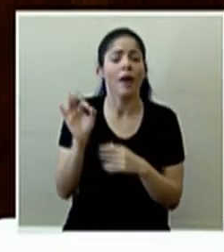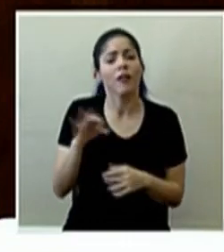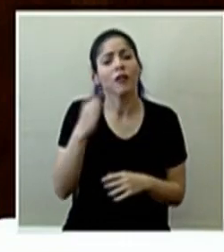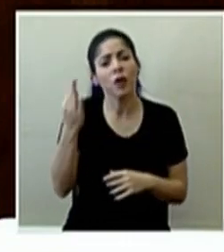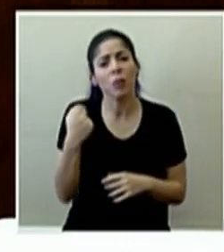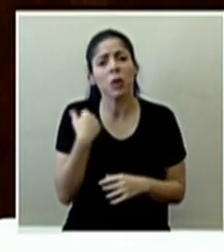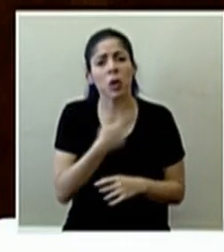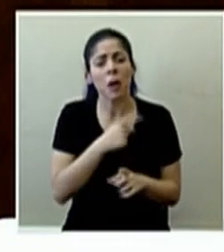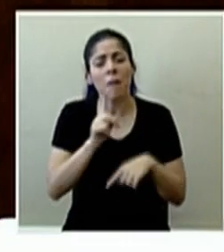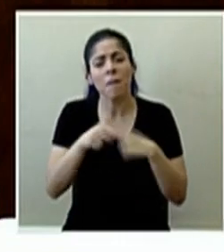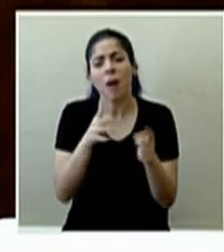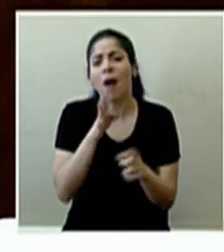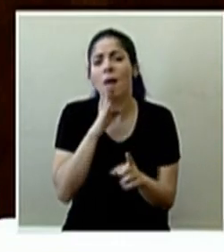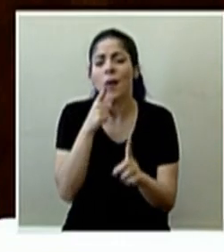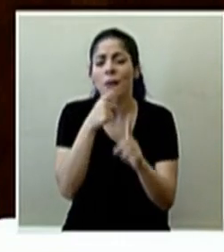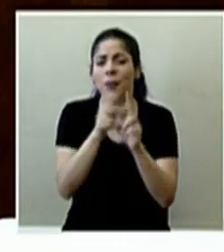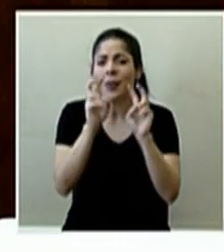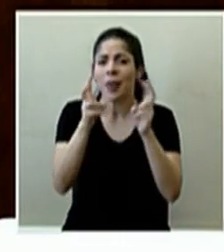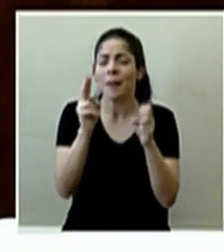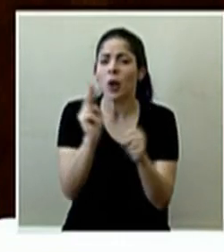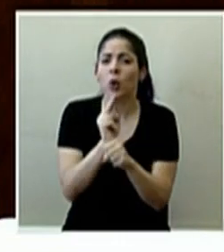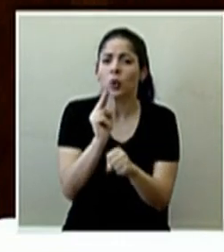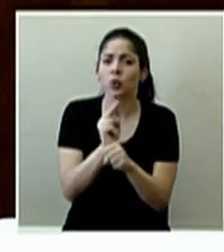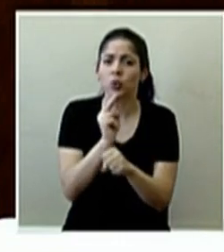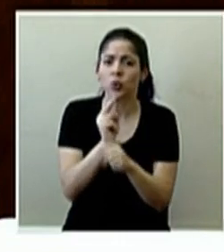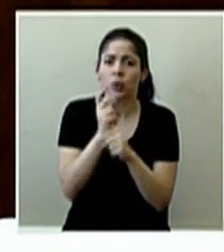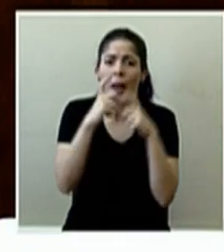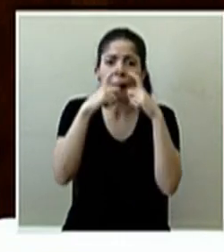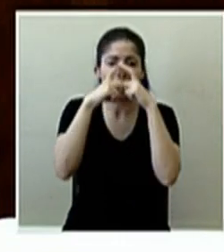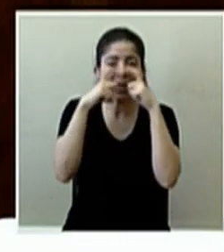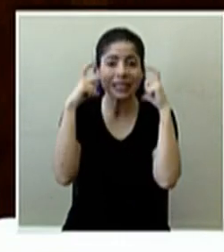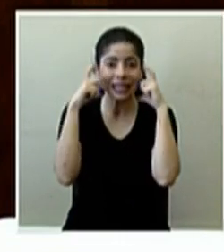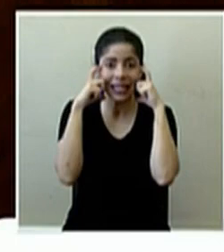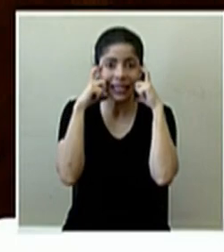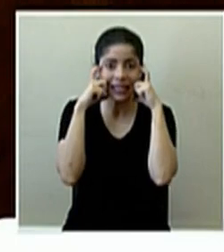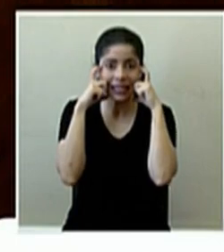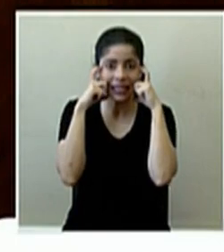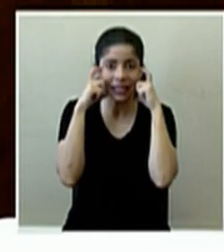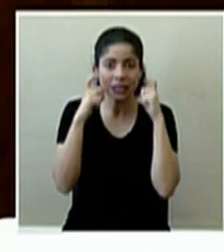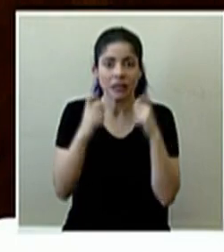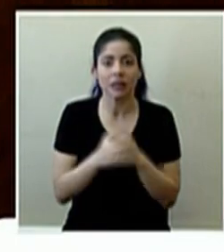a hablar del tema del uso de las mascarillas